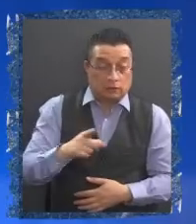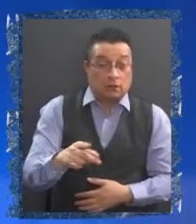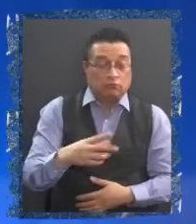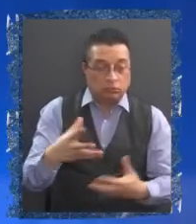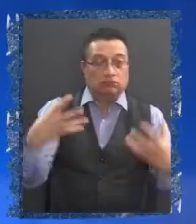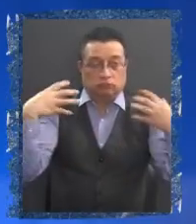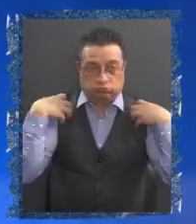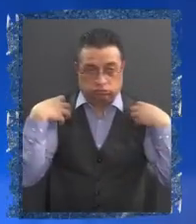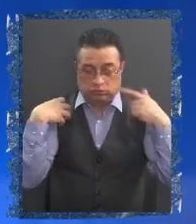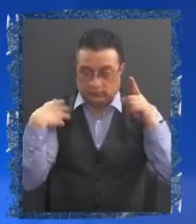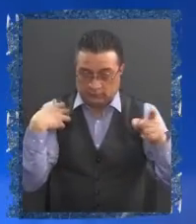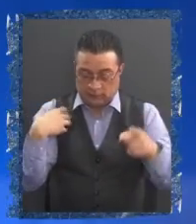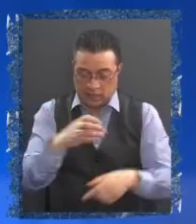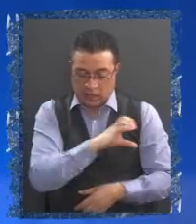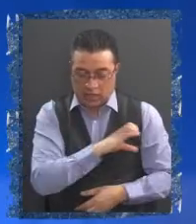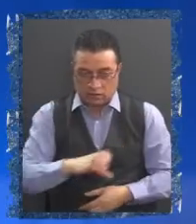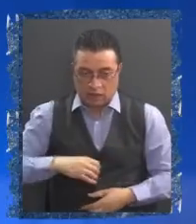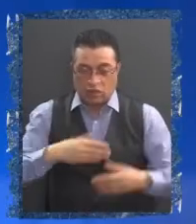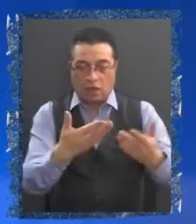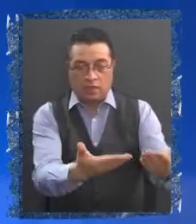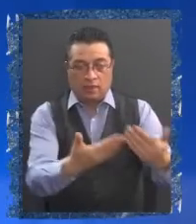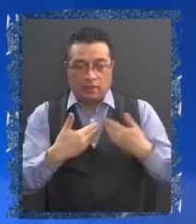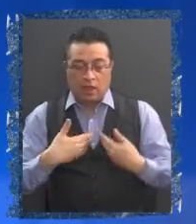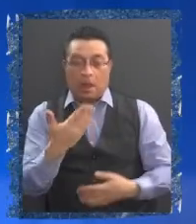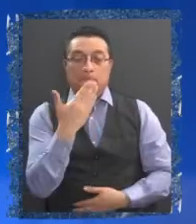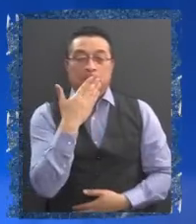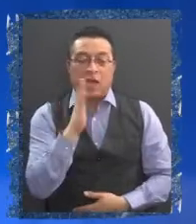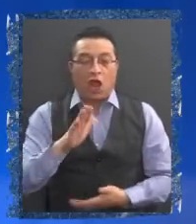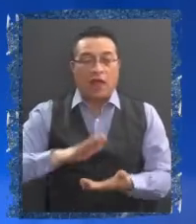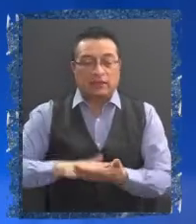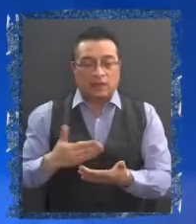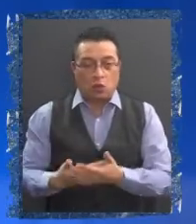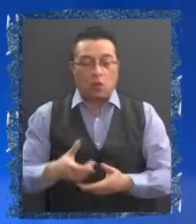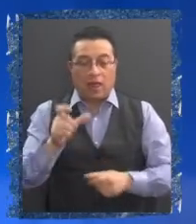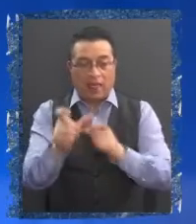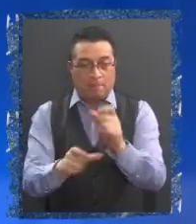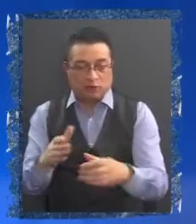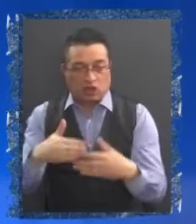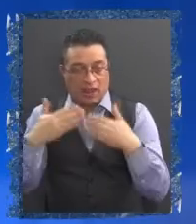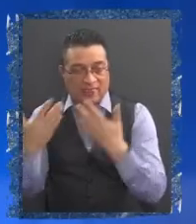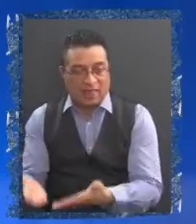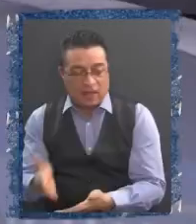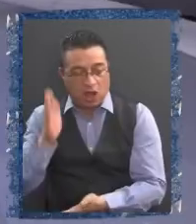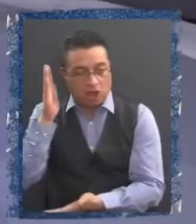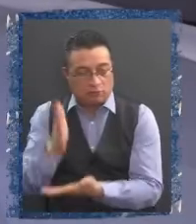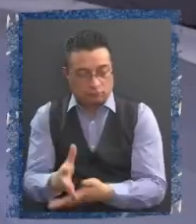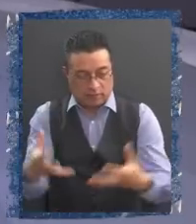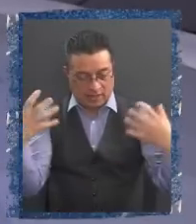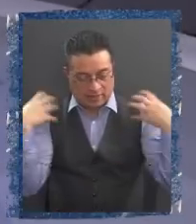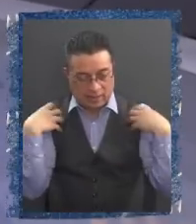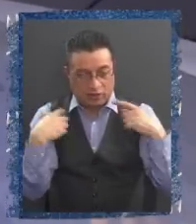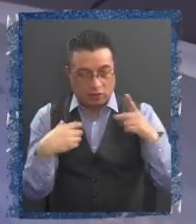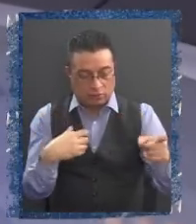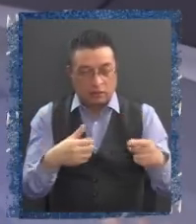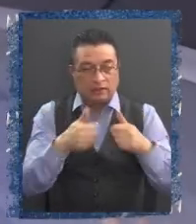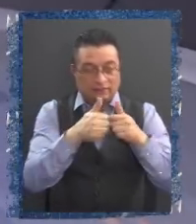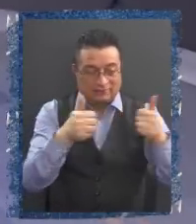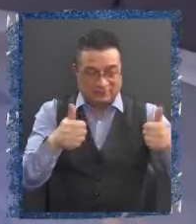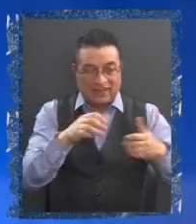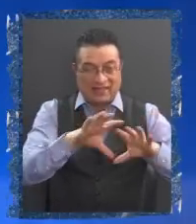Estado entregar la mejor salud a las personas y por tanto va a ser deber del Estado, de la rectoría del